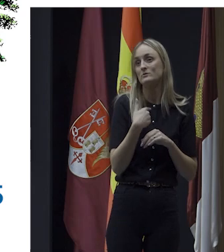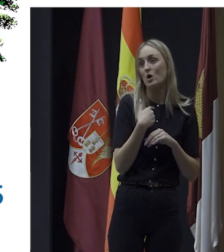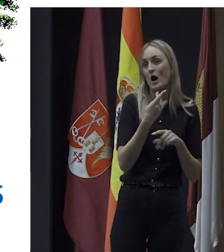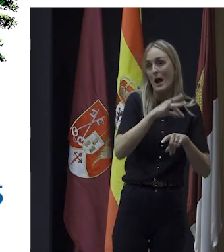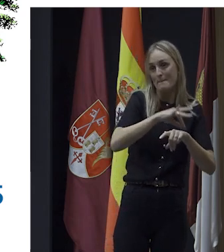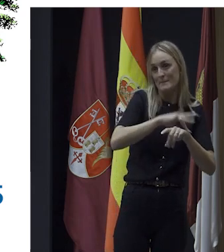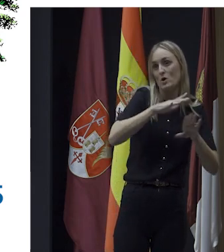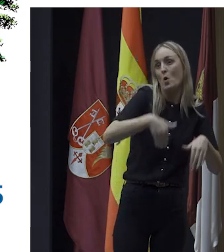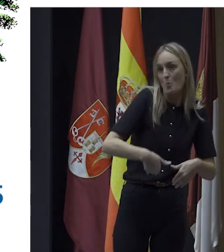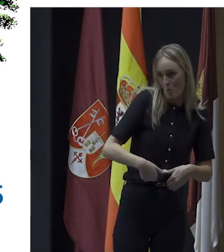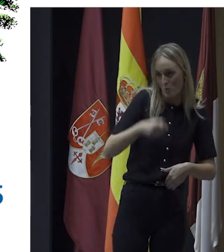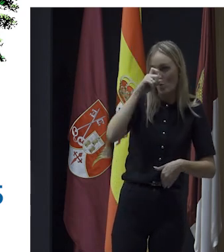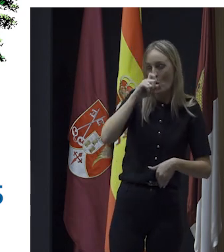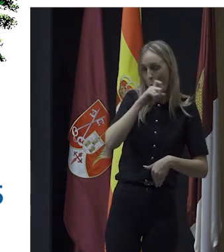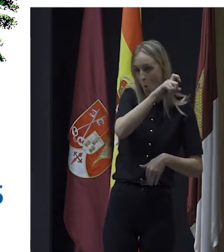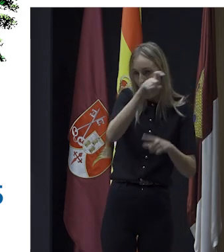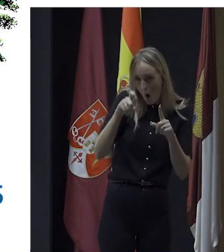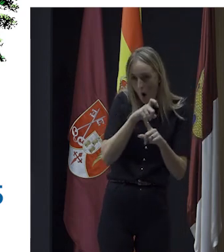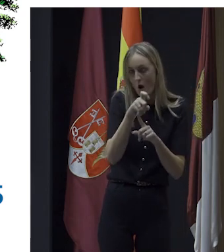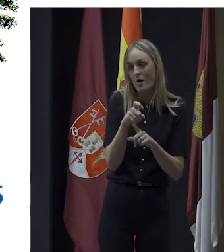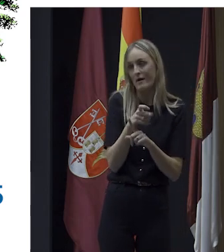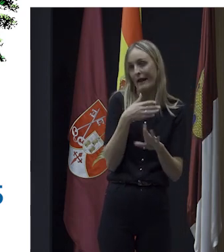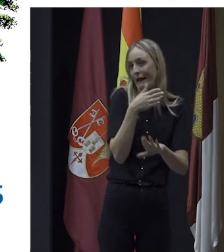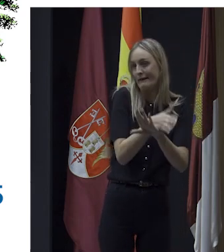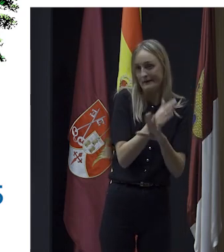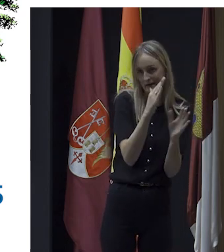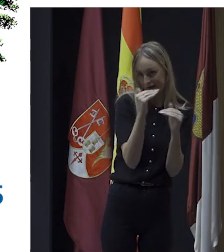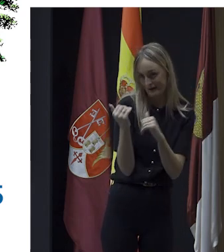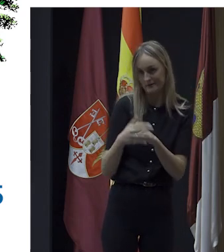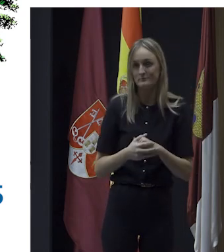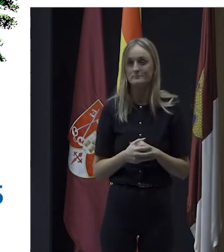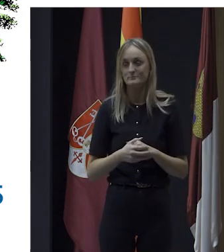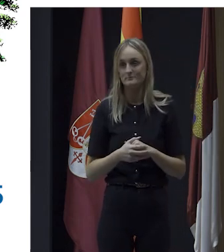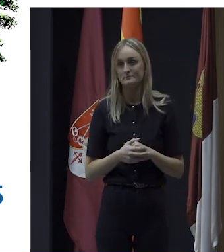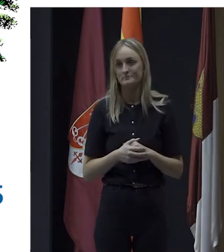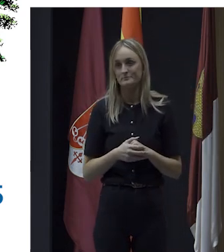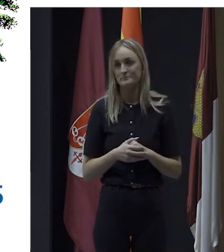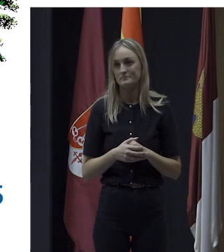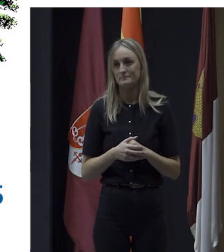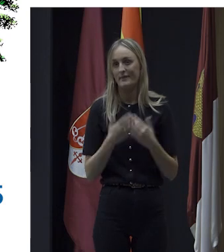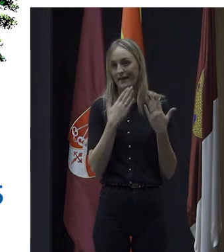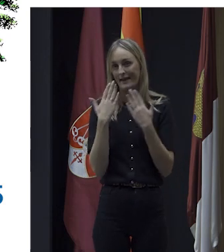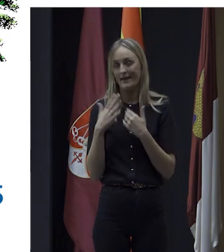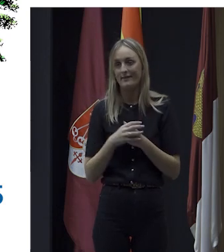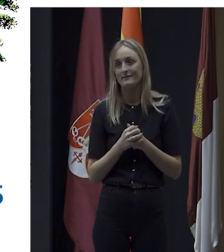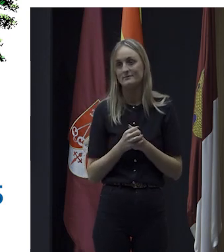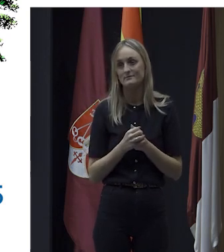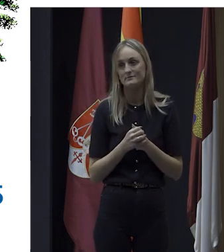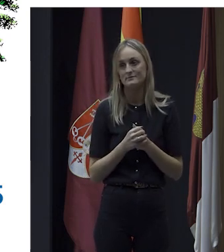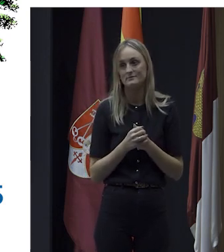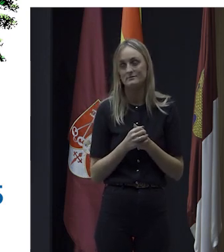año que no he ido. Está bien. Es una buena medida. Venga, gracias. Nada.